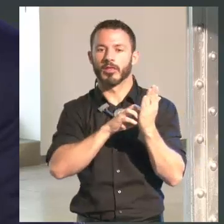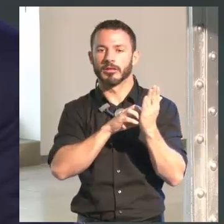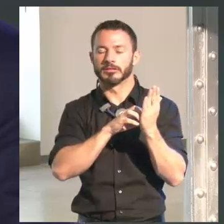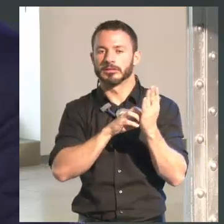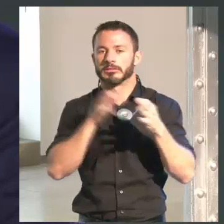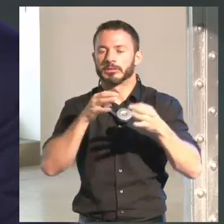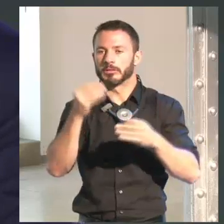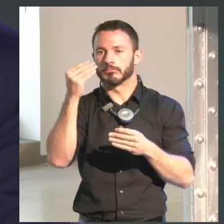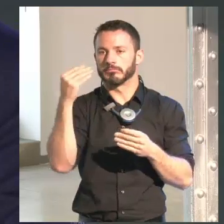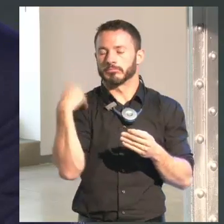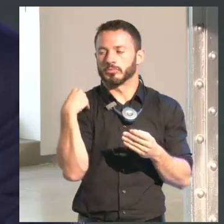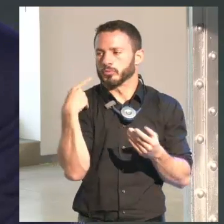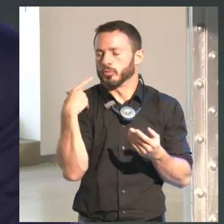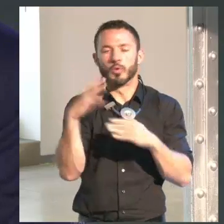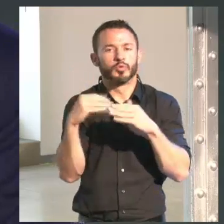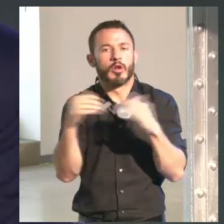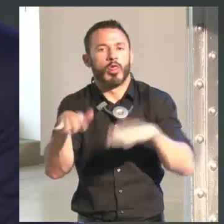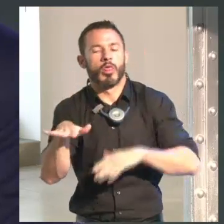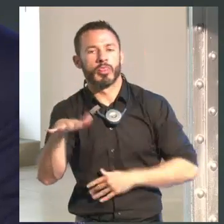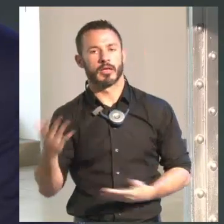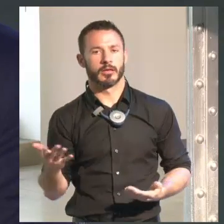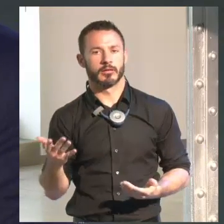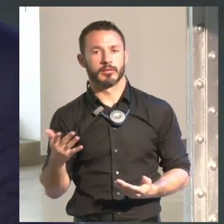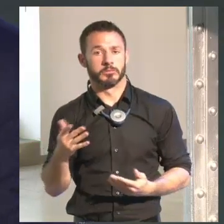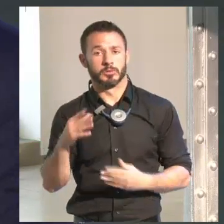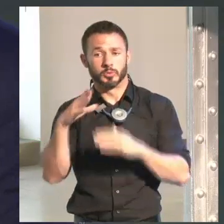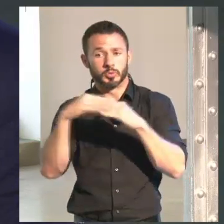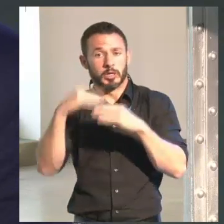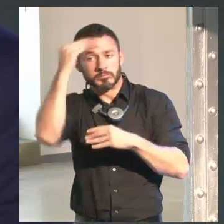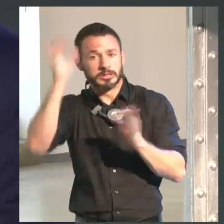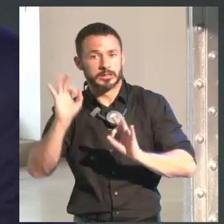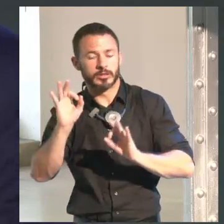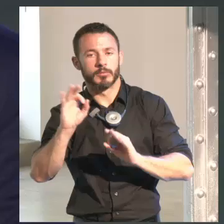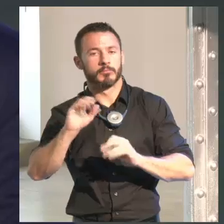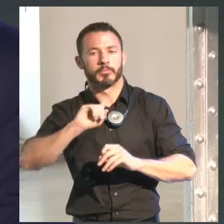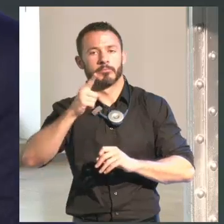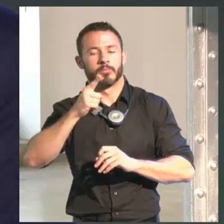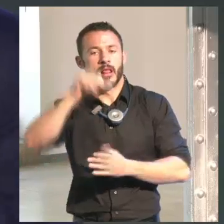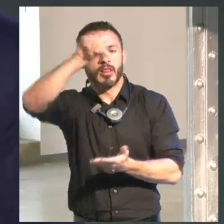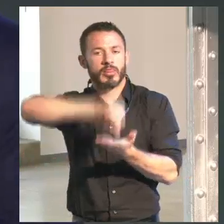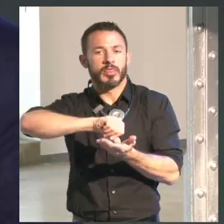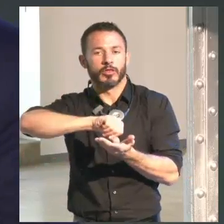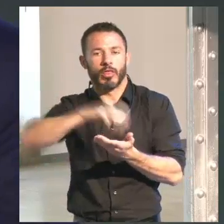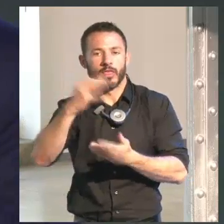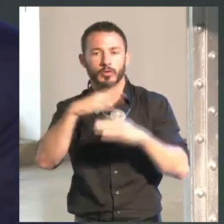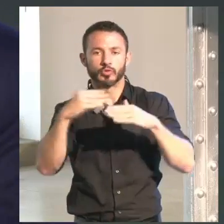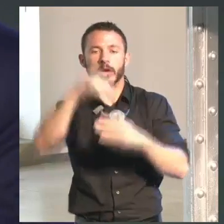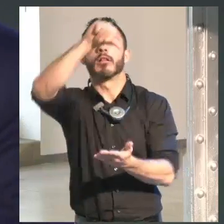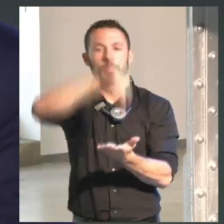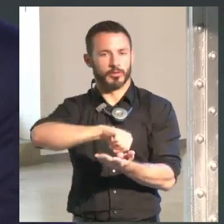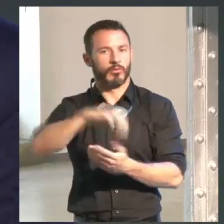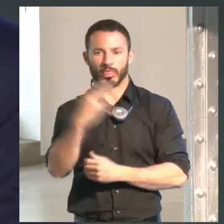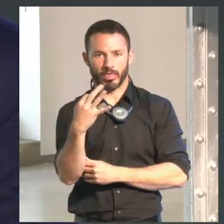usuario? No se piensa en él. Por lo tanto, mi primera cuestión es, pongamos al usuario en el centro. Y ahora veamos qué le interesa. Porque si el